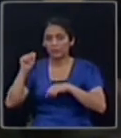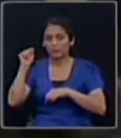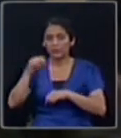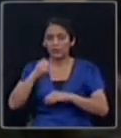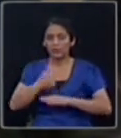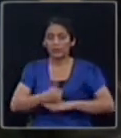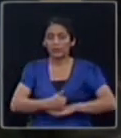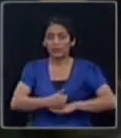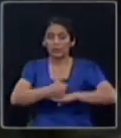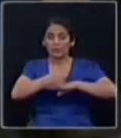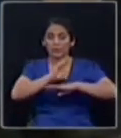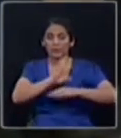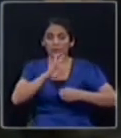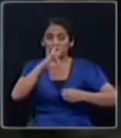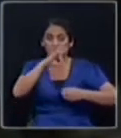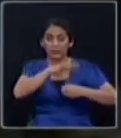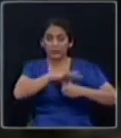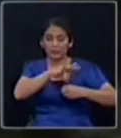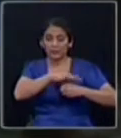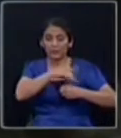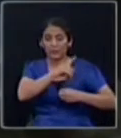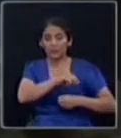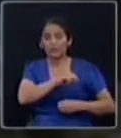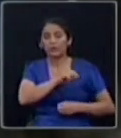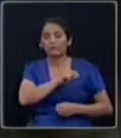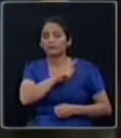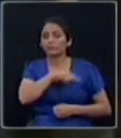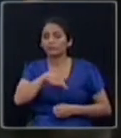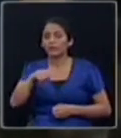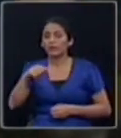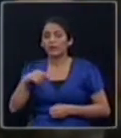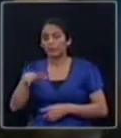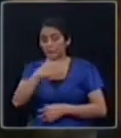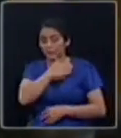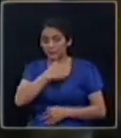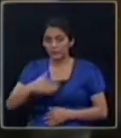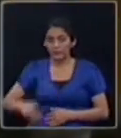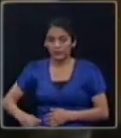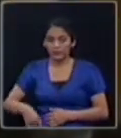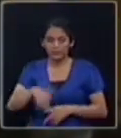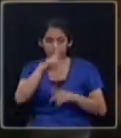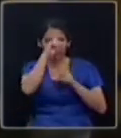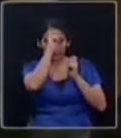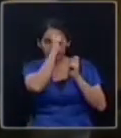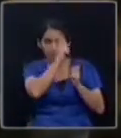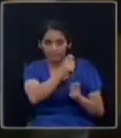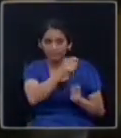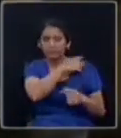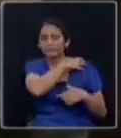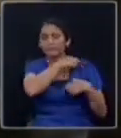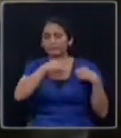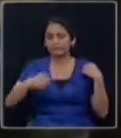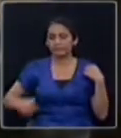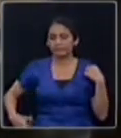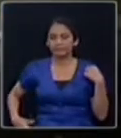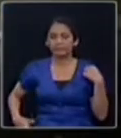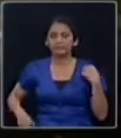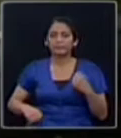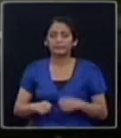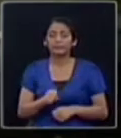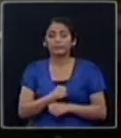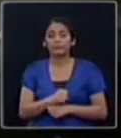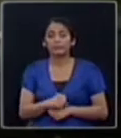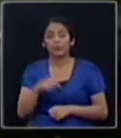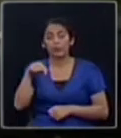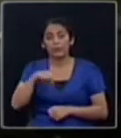fue condecorado por el presidente de la República, Rafael Correa, en el Palacio de Carondelet la mañana de este jueves. Veamos a